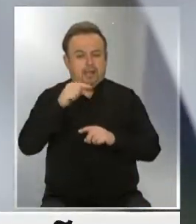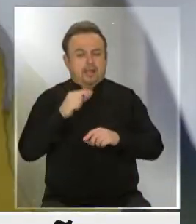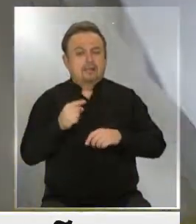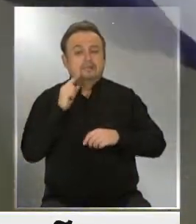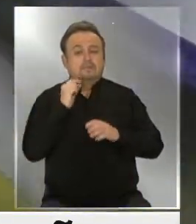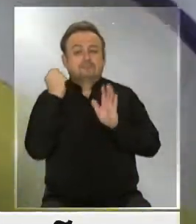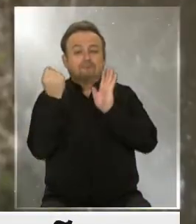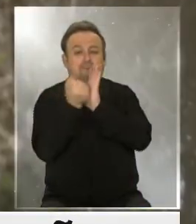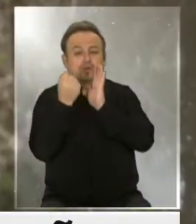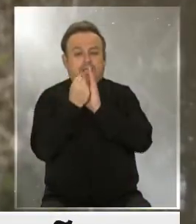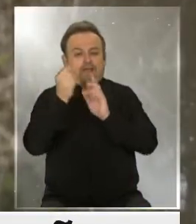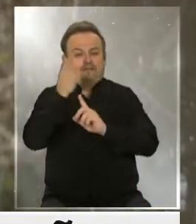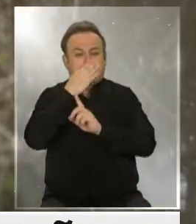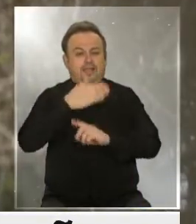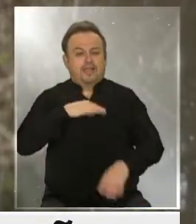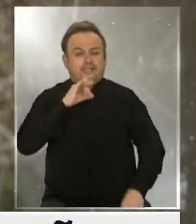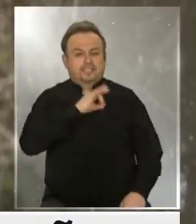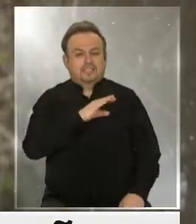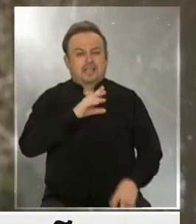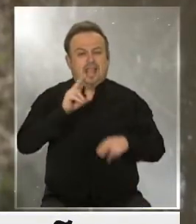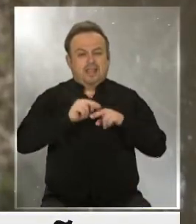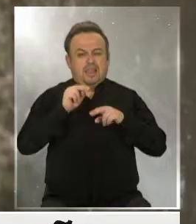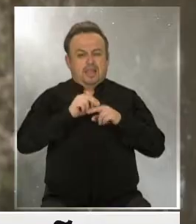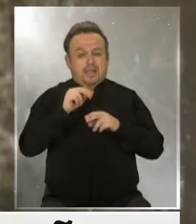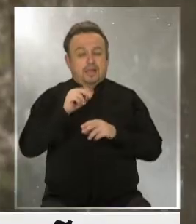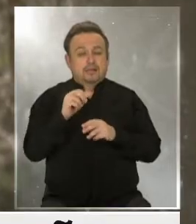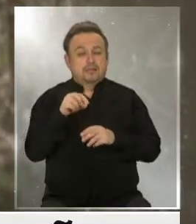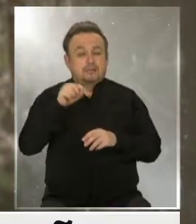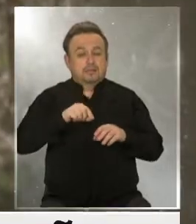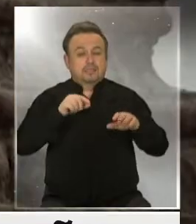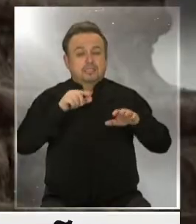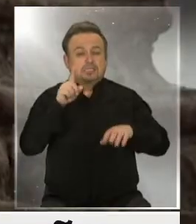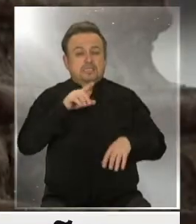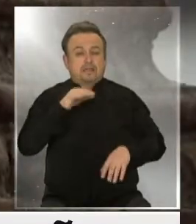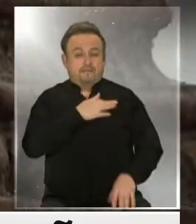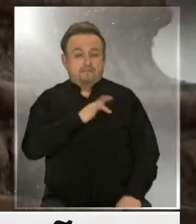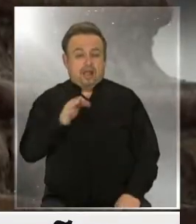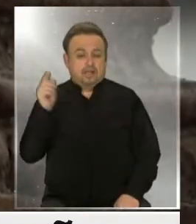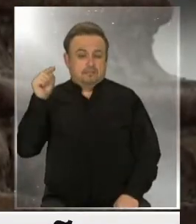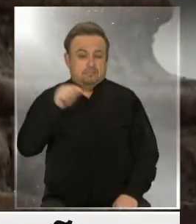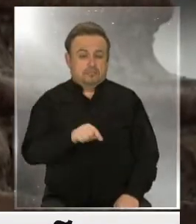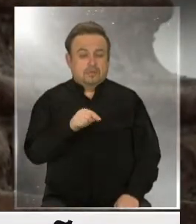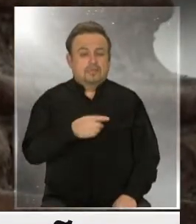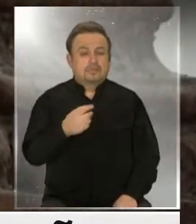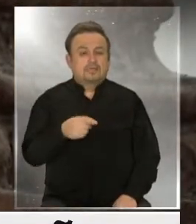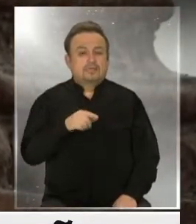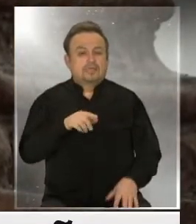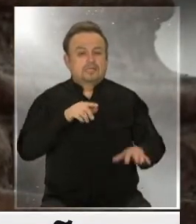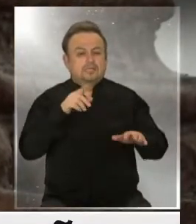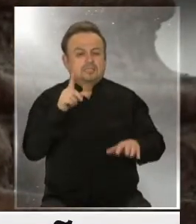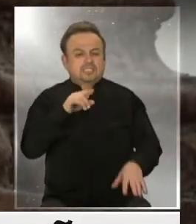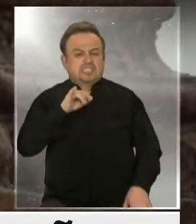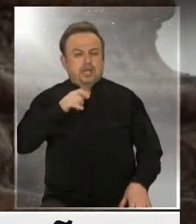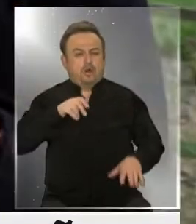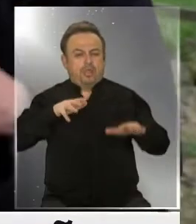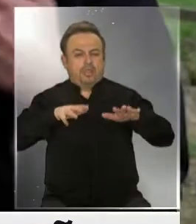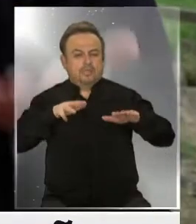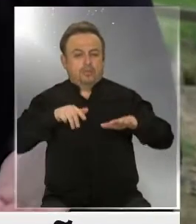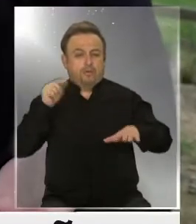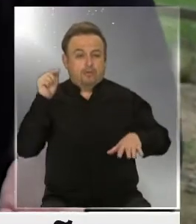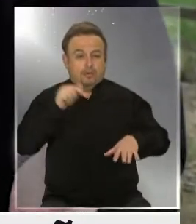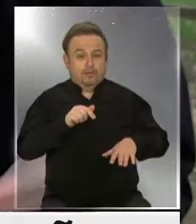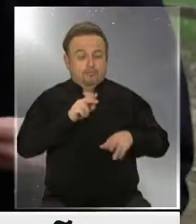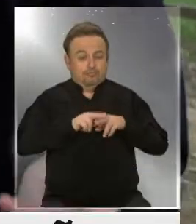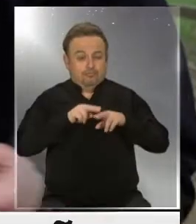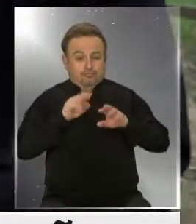bandera de la Patria Vieja. Es una pileta del siglo XIX, traída desde Francia. Y dentro de todas las obras relevantes a nivel como político, social, que